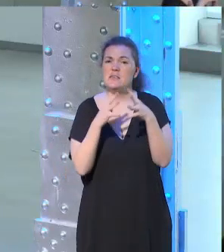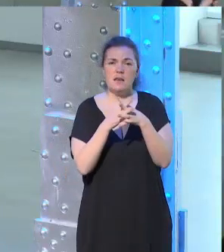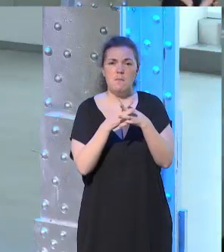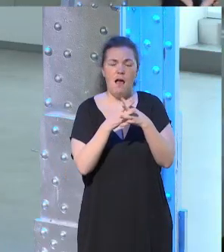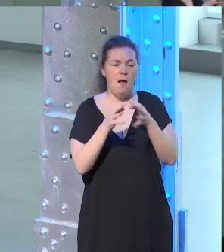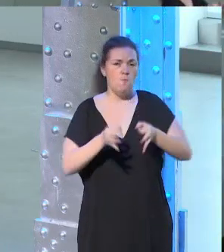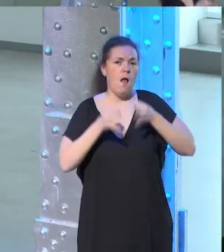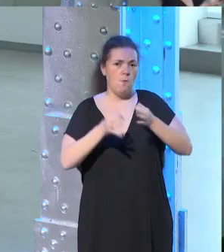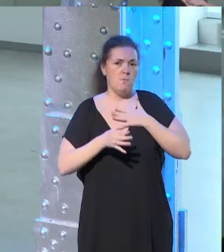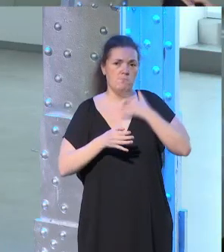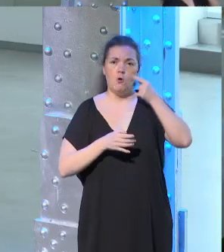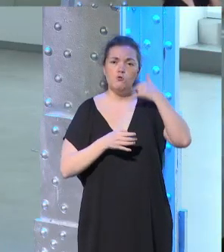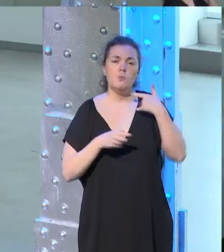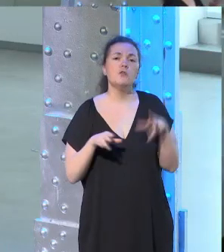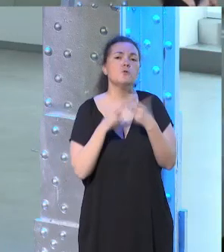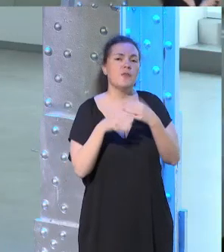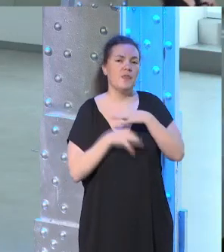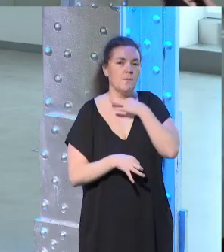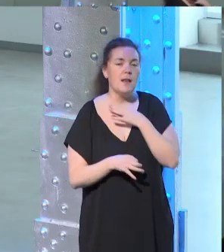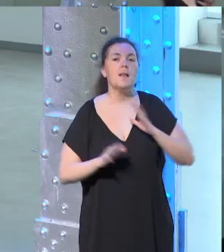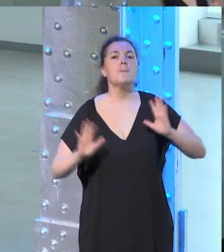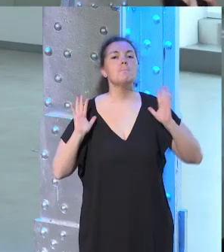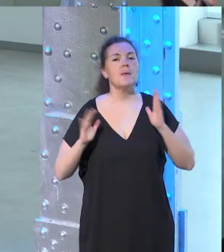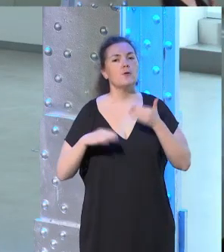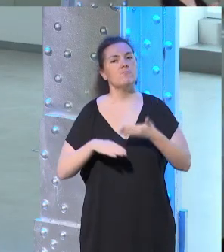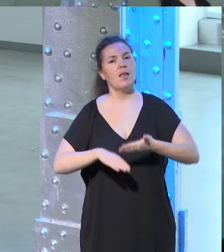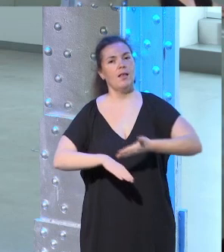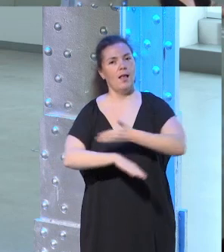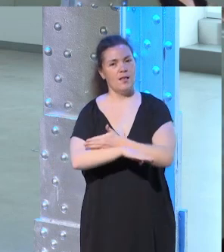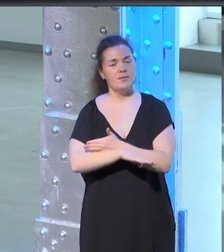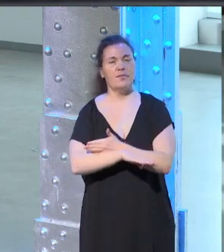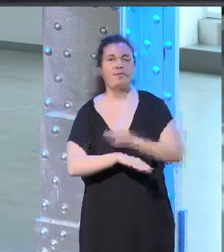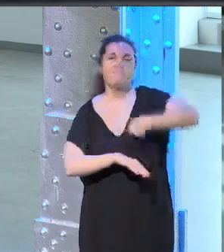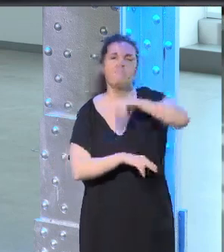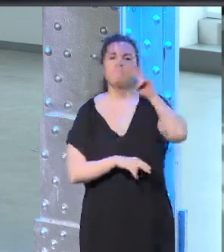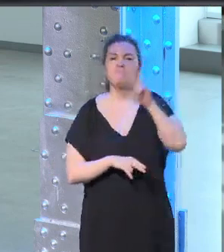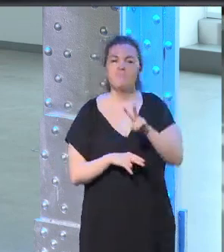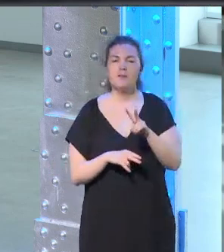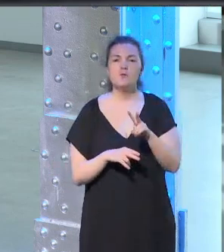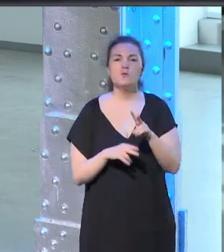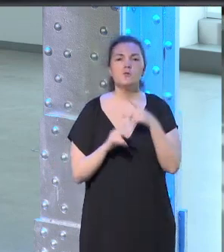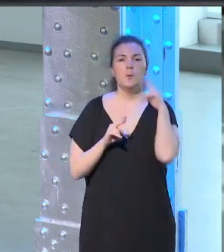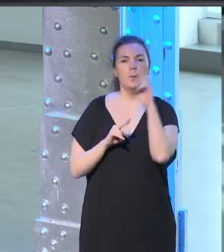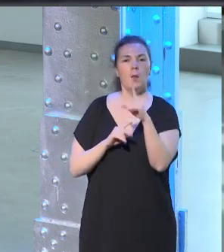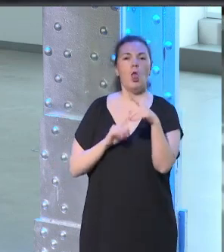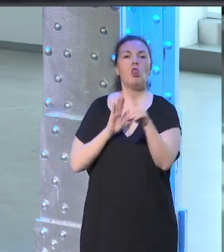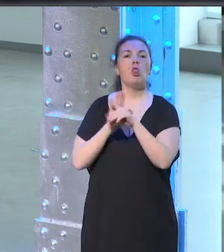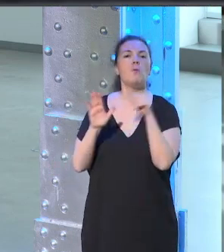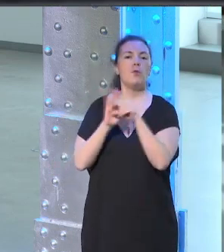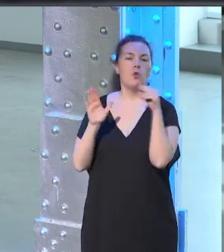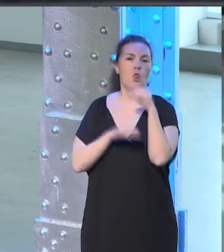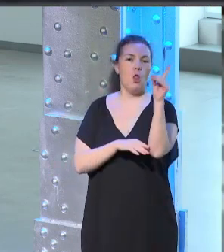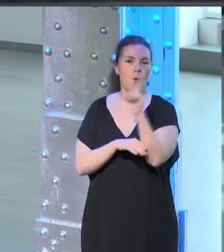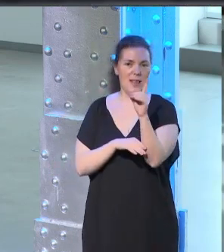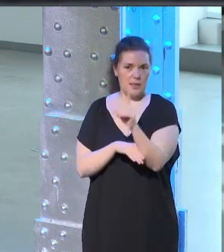mantenemos en sociedad civil, pero antes veremos el fragmento de un documental. Déjenme